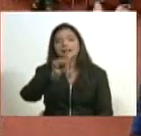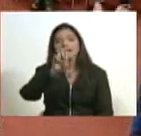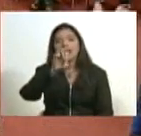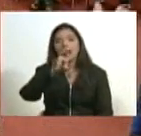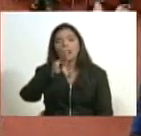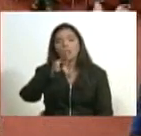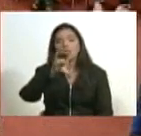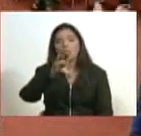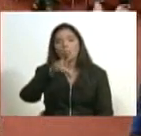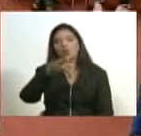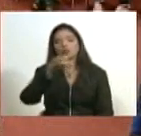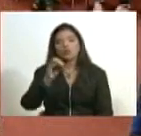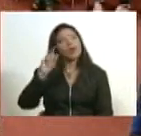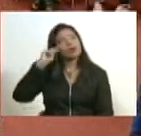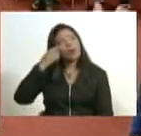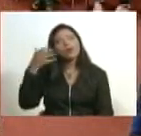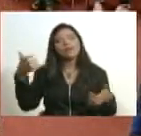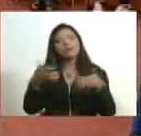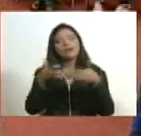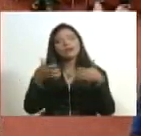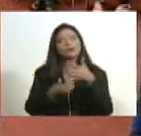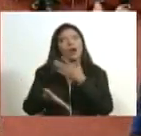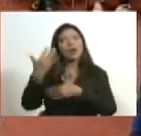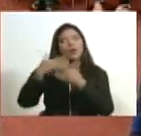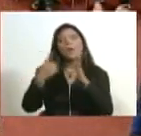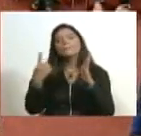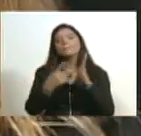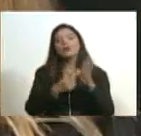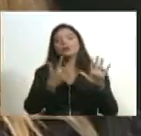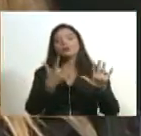Ayacucho, de 1824.